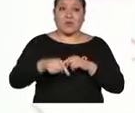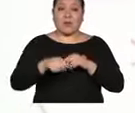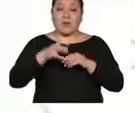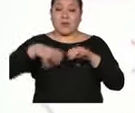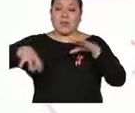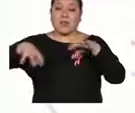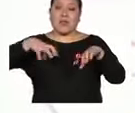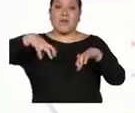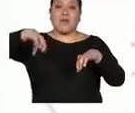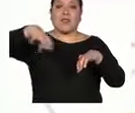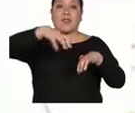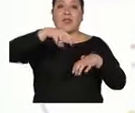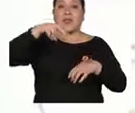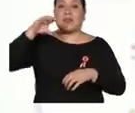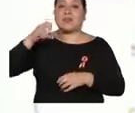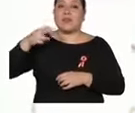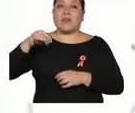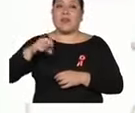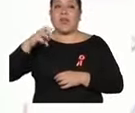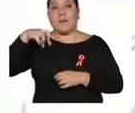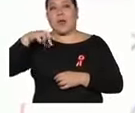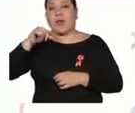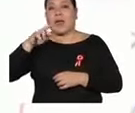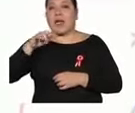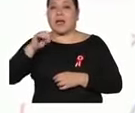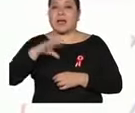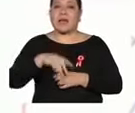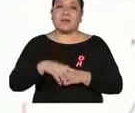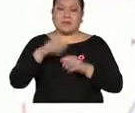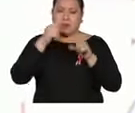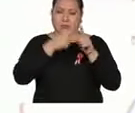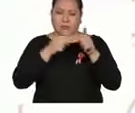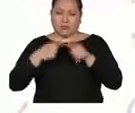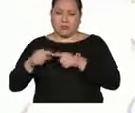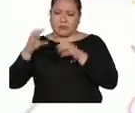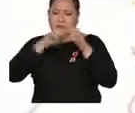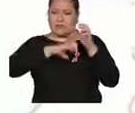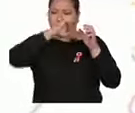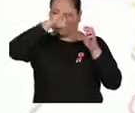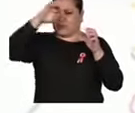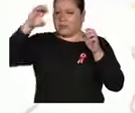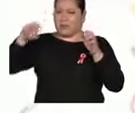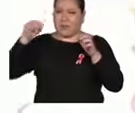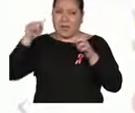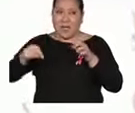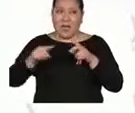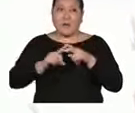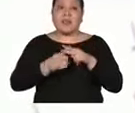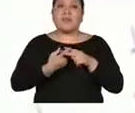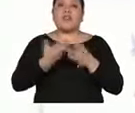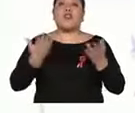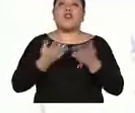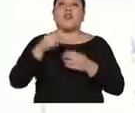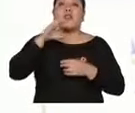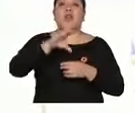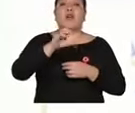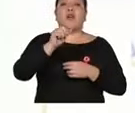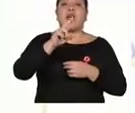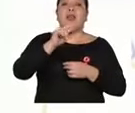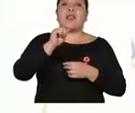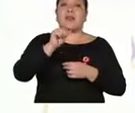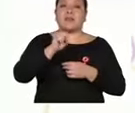Chavín, Paracas, Nazca, Mochica, Huari, Tiahuanaco, Chimú y muchas otras. Más adelante